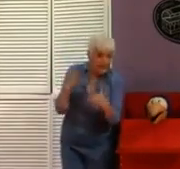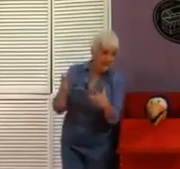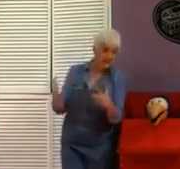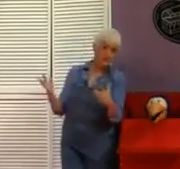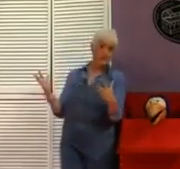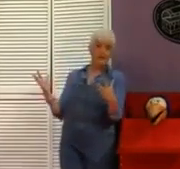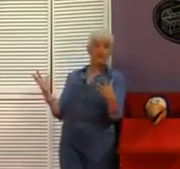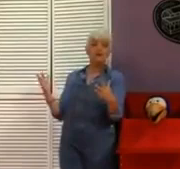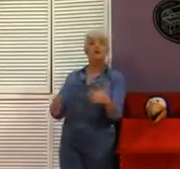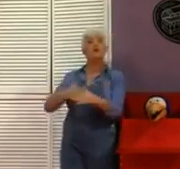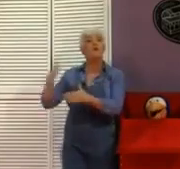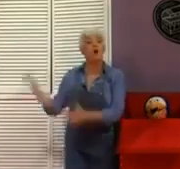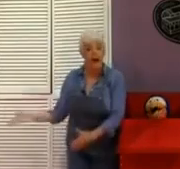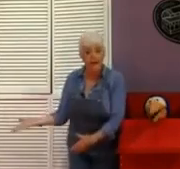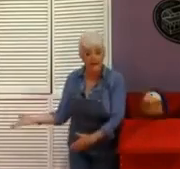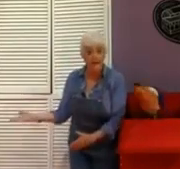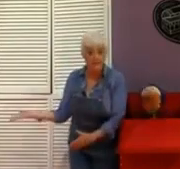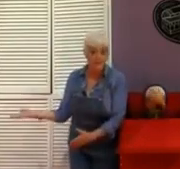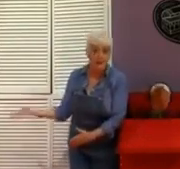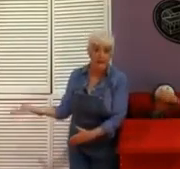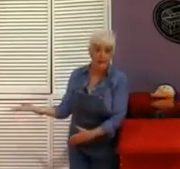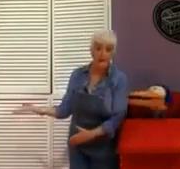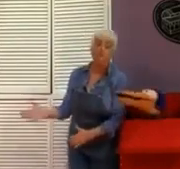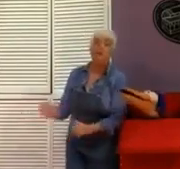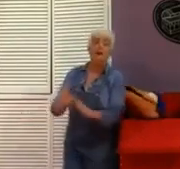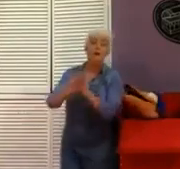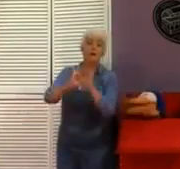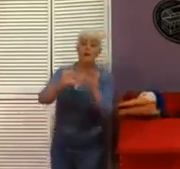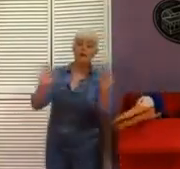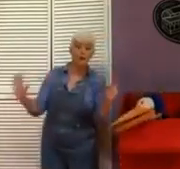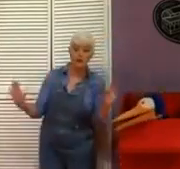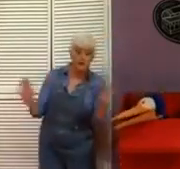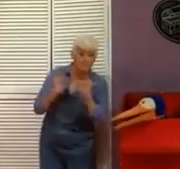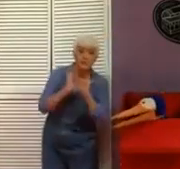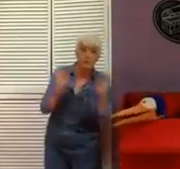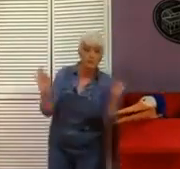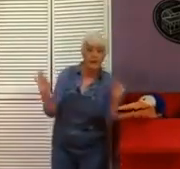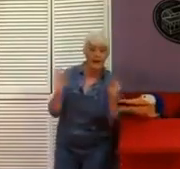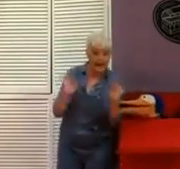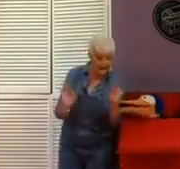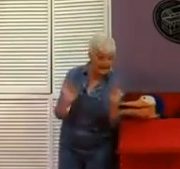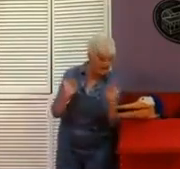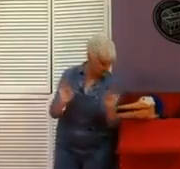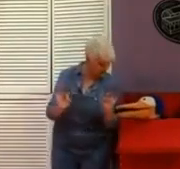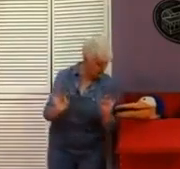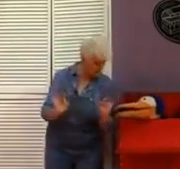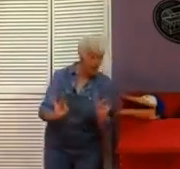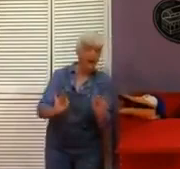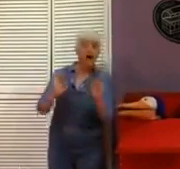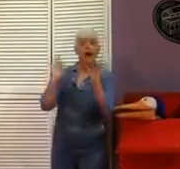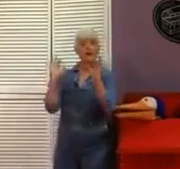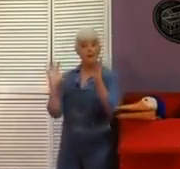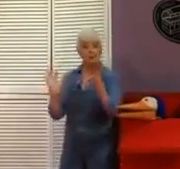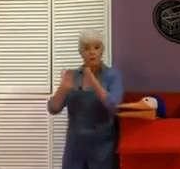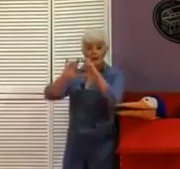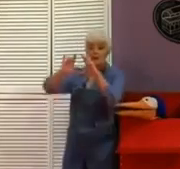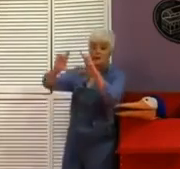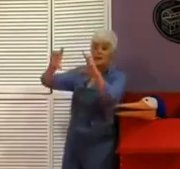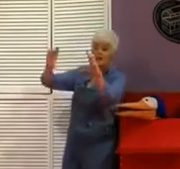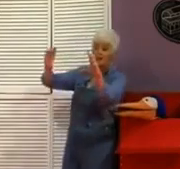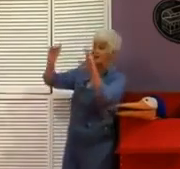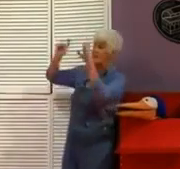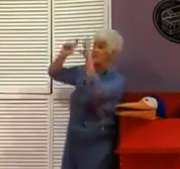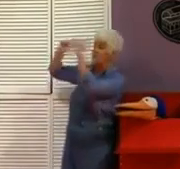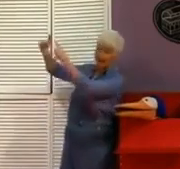veces a mí ya se me olvidan las cosas, como a esta mamá. Pero sí, una cosa muy buena es, ¿sabes qué? ¿Qué? Hay